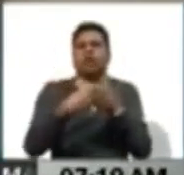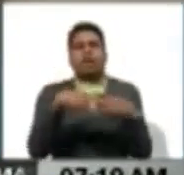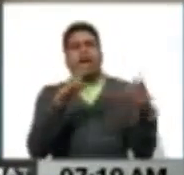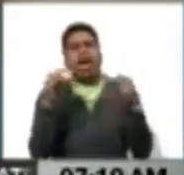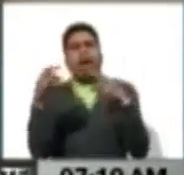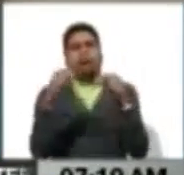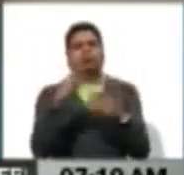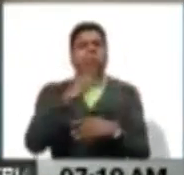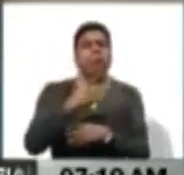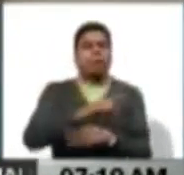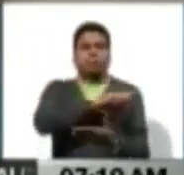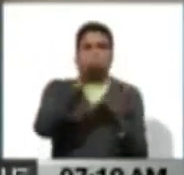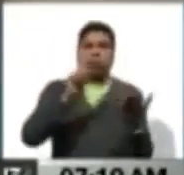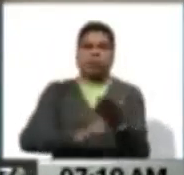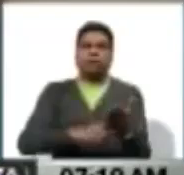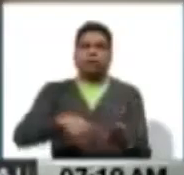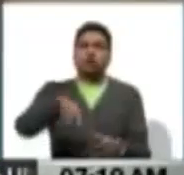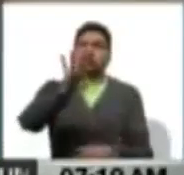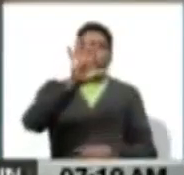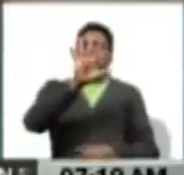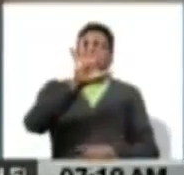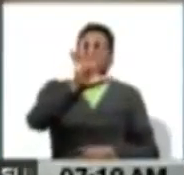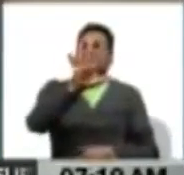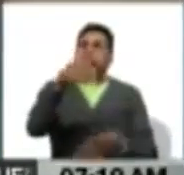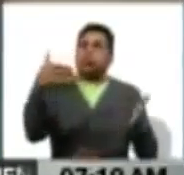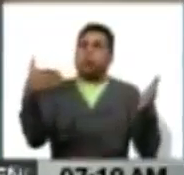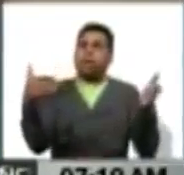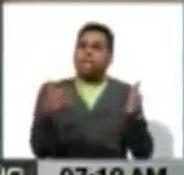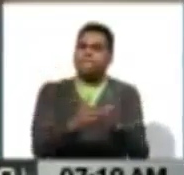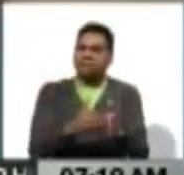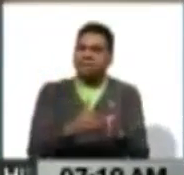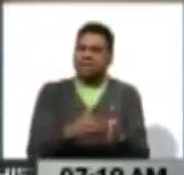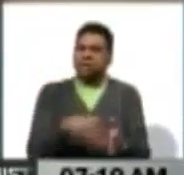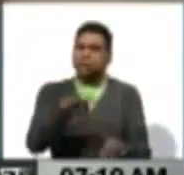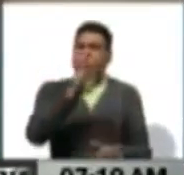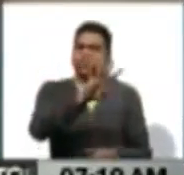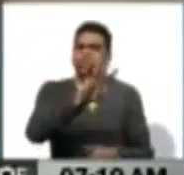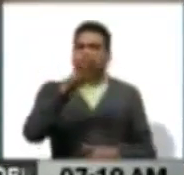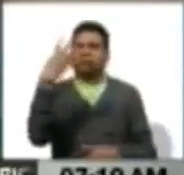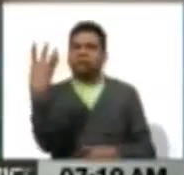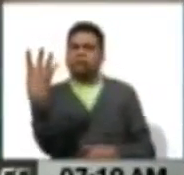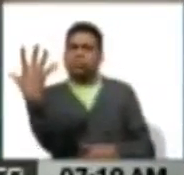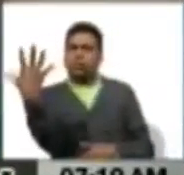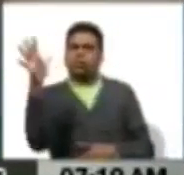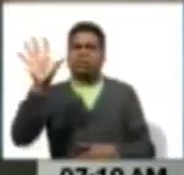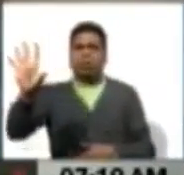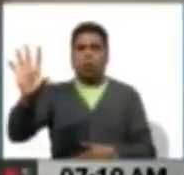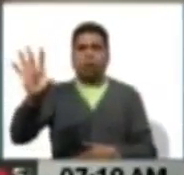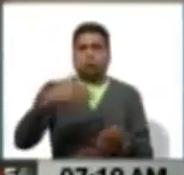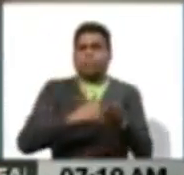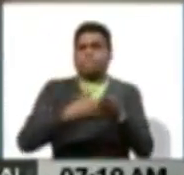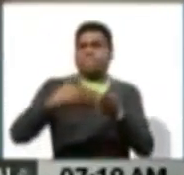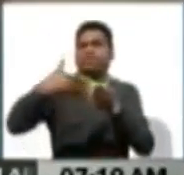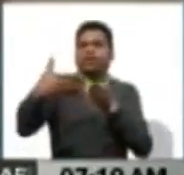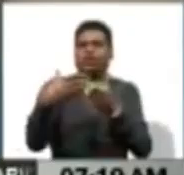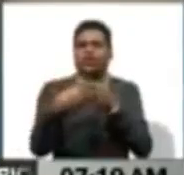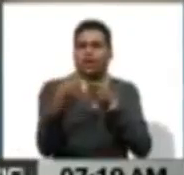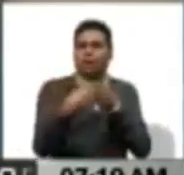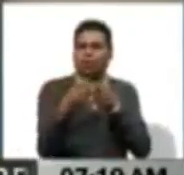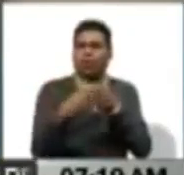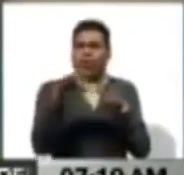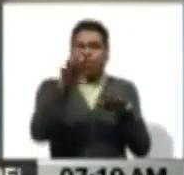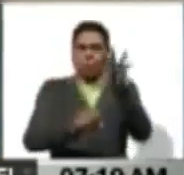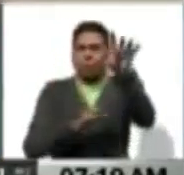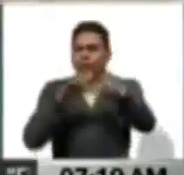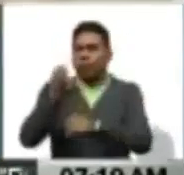de 5.954 millones de dólares. Para compra de materia prima,